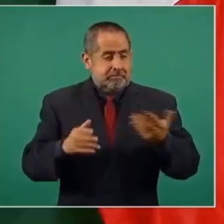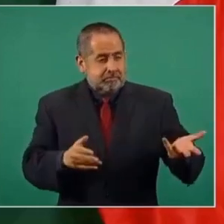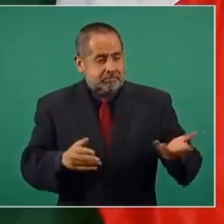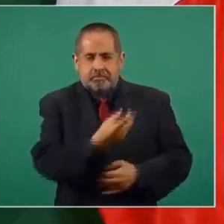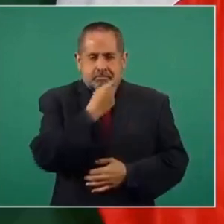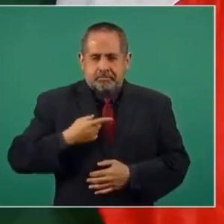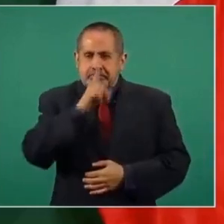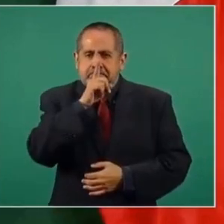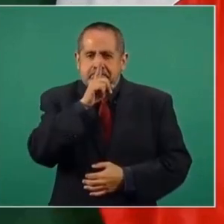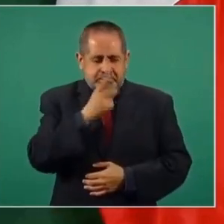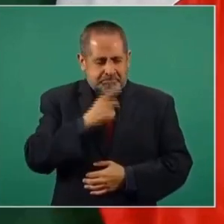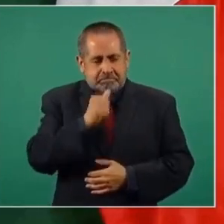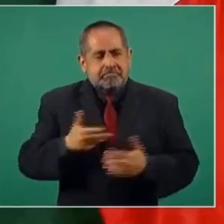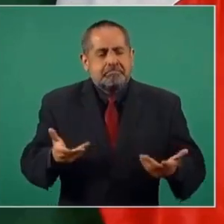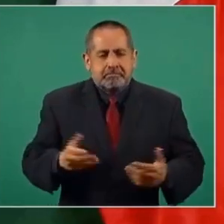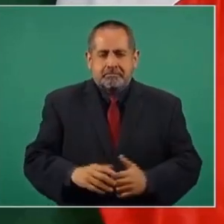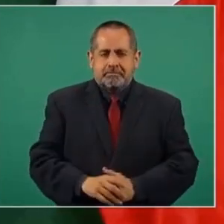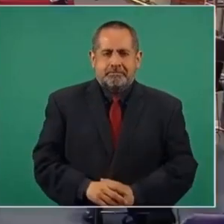No me ha dicho nada, no me ha contestado.